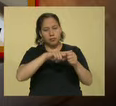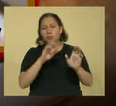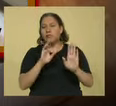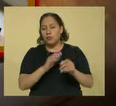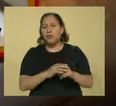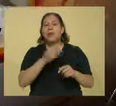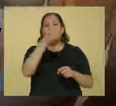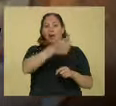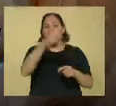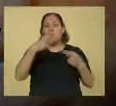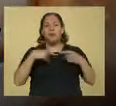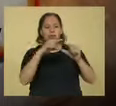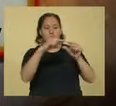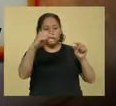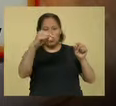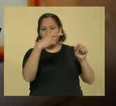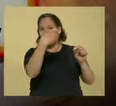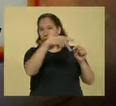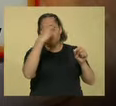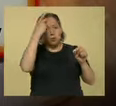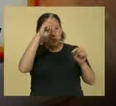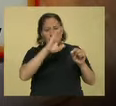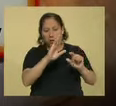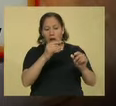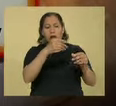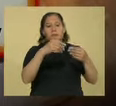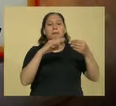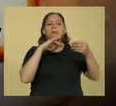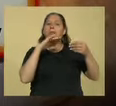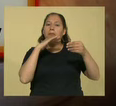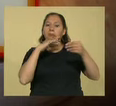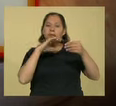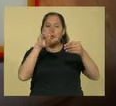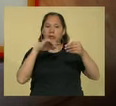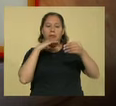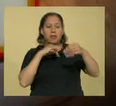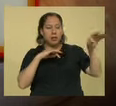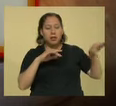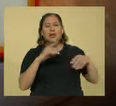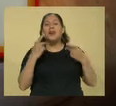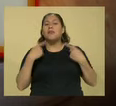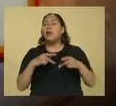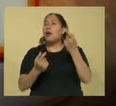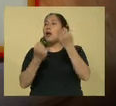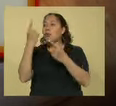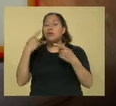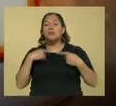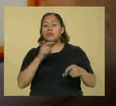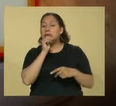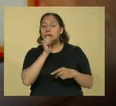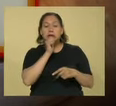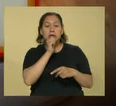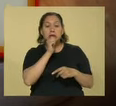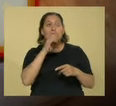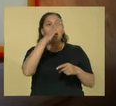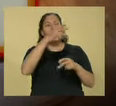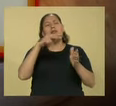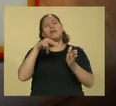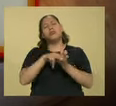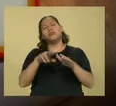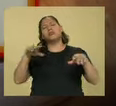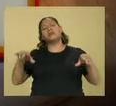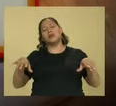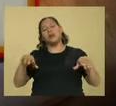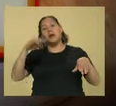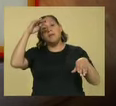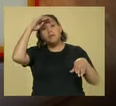Para cada clienta tienen su propia espátula. Es que es muy importante, porque muchas veces las personas que no han ido nunca a un spa creen